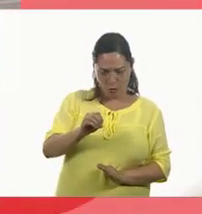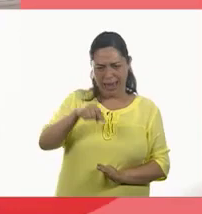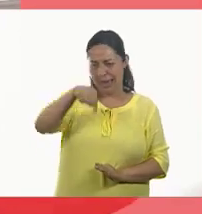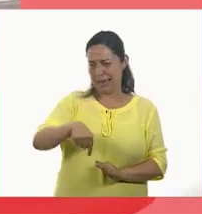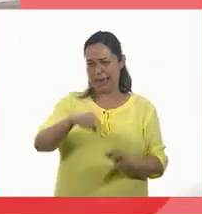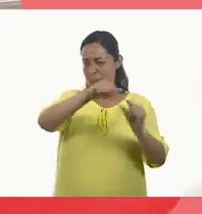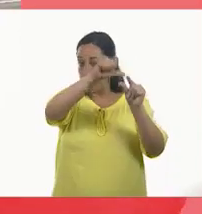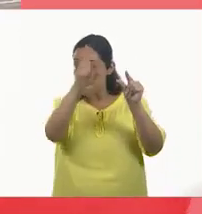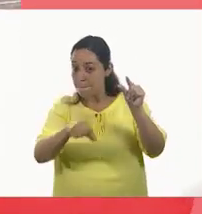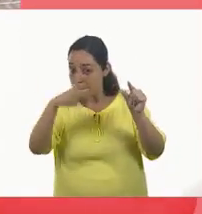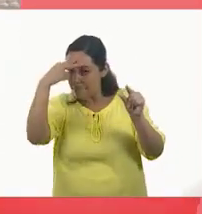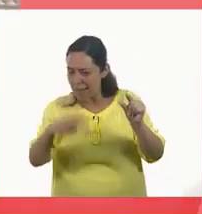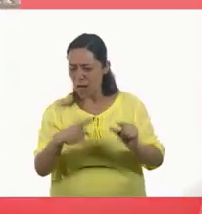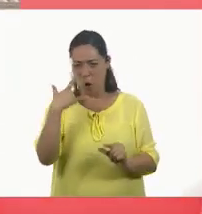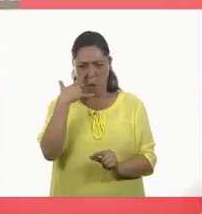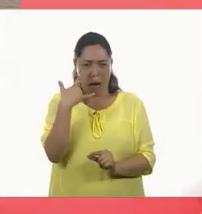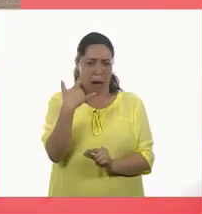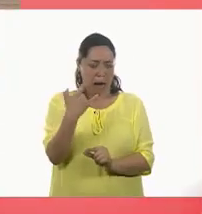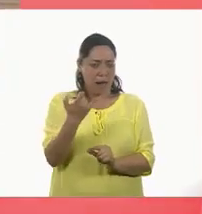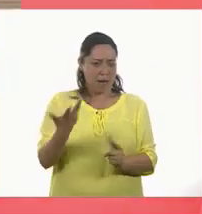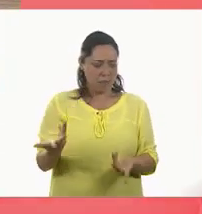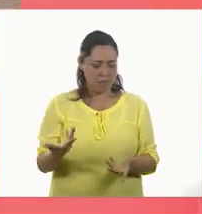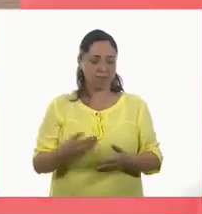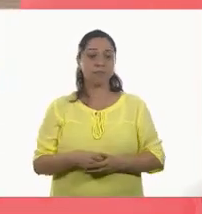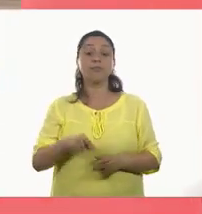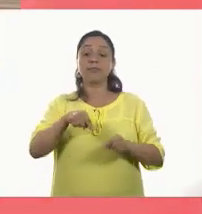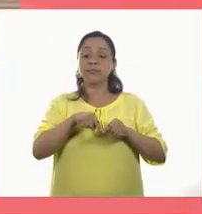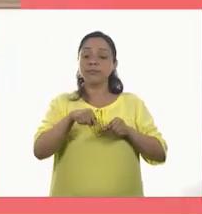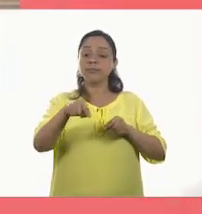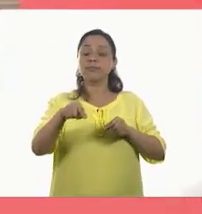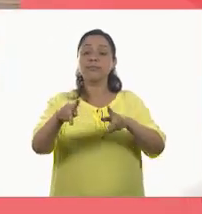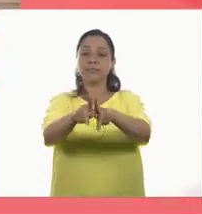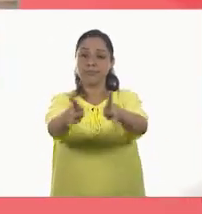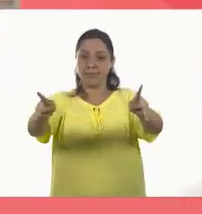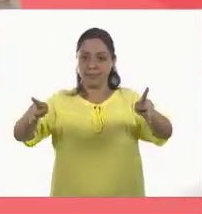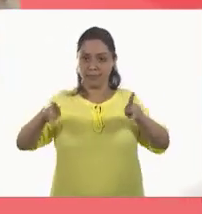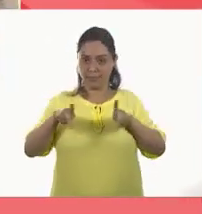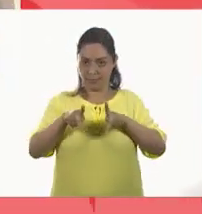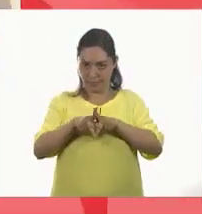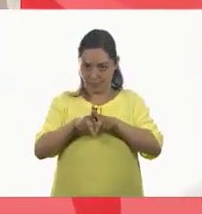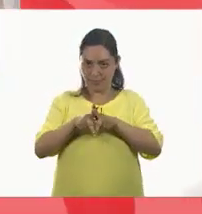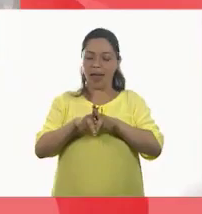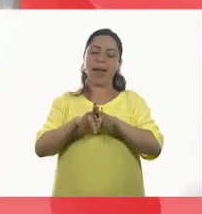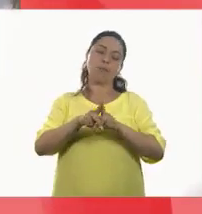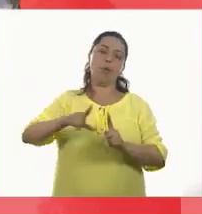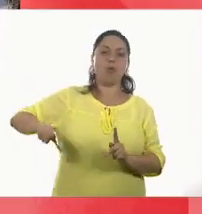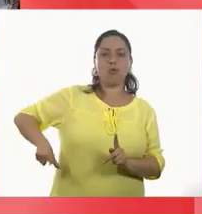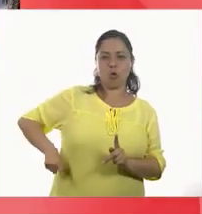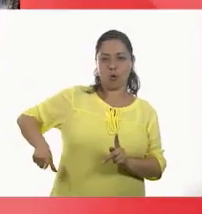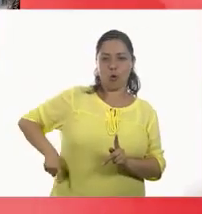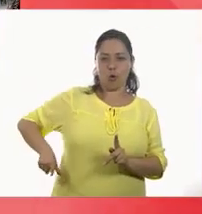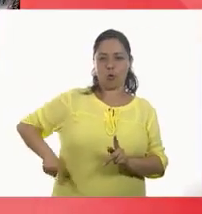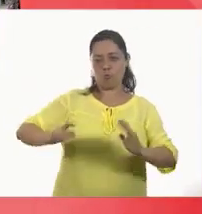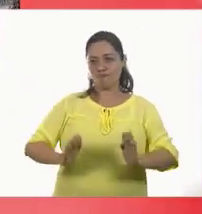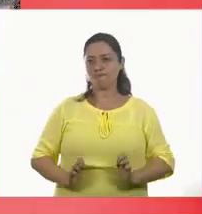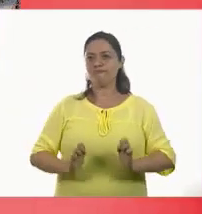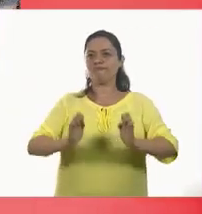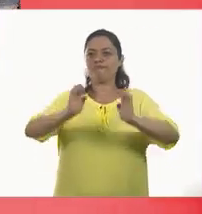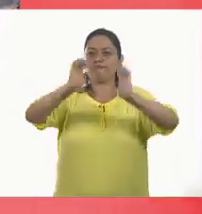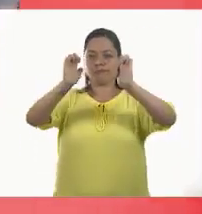nuestro país. Muy cerca de esta plaza se encuentra el Palacio de Gobierno de estilo